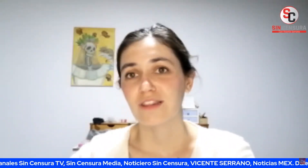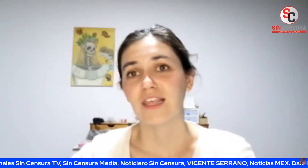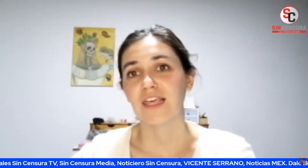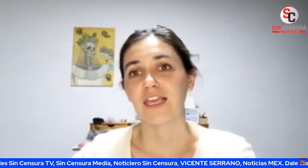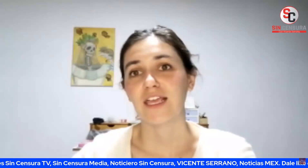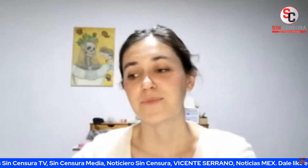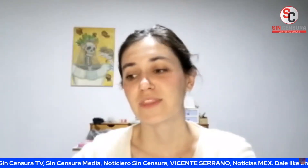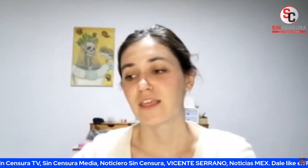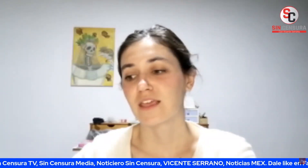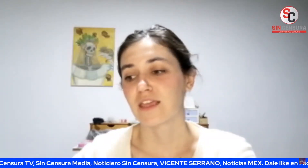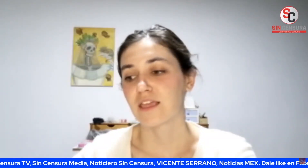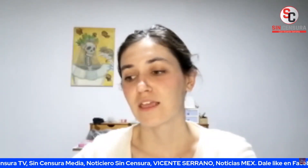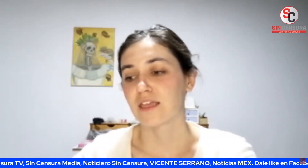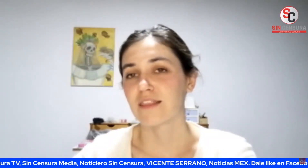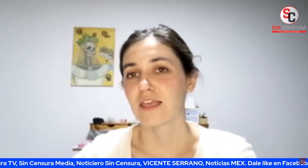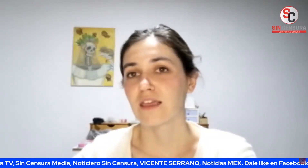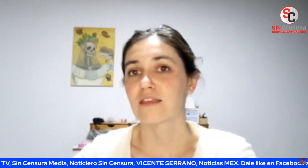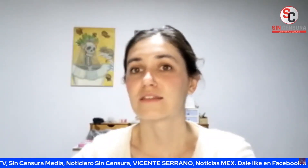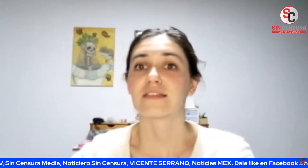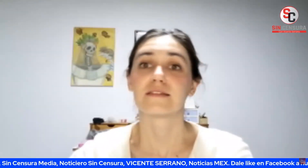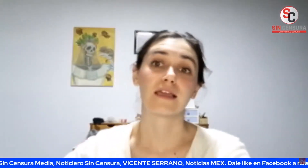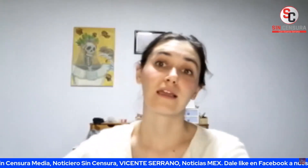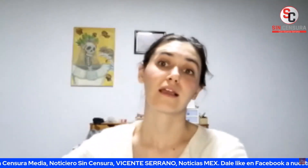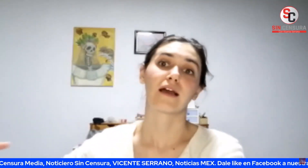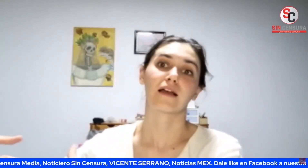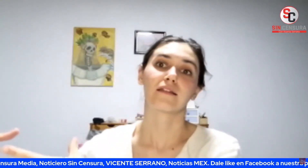productor de